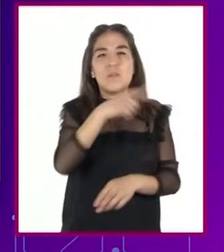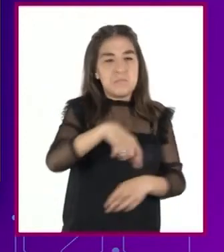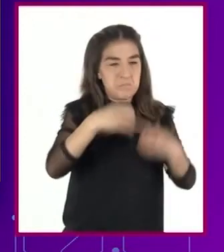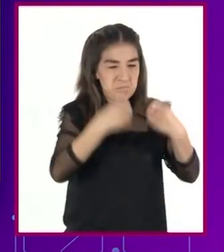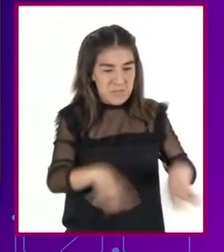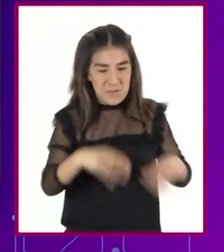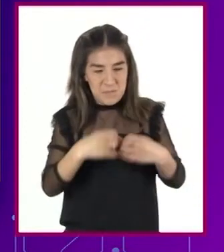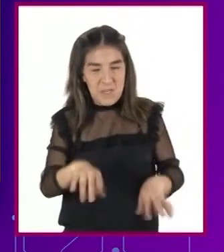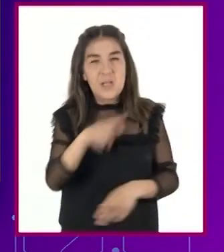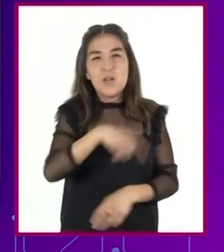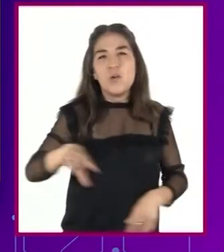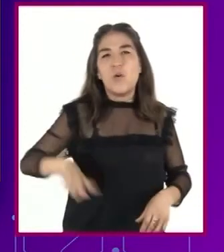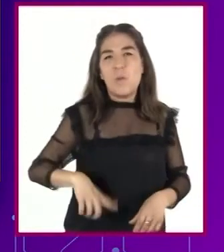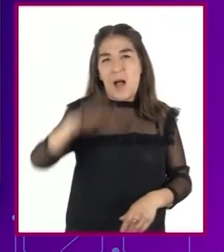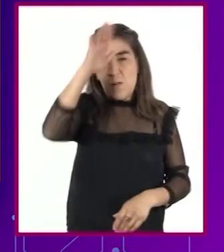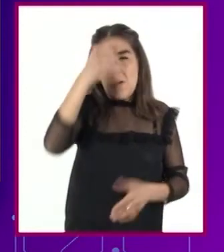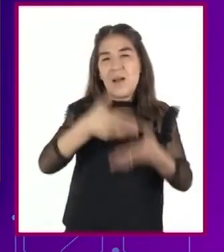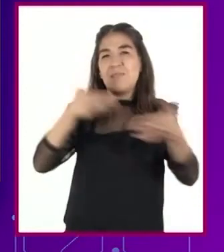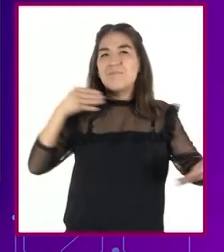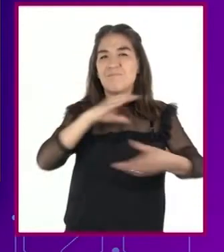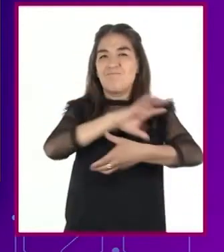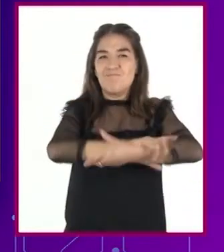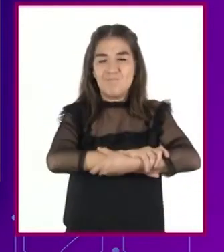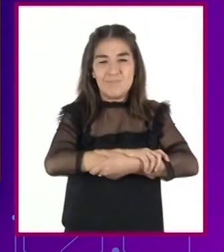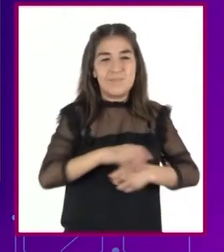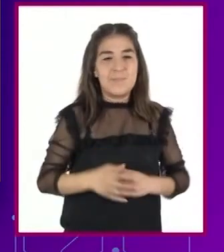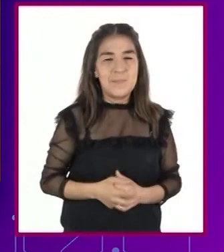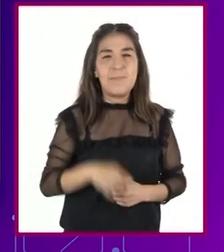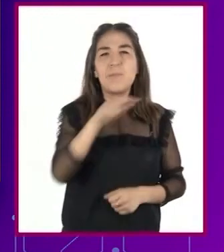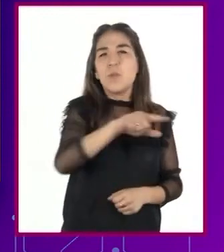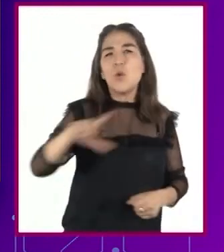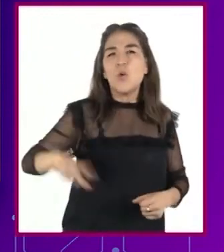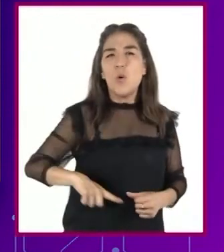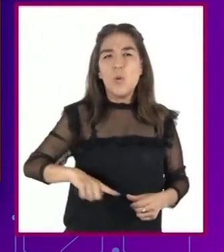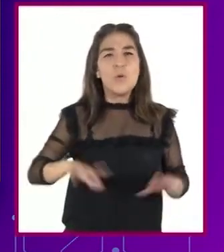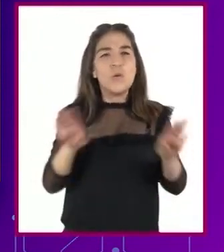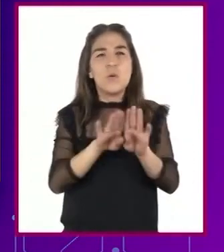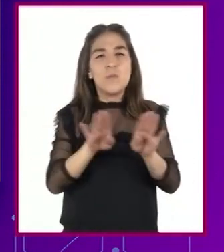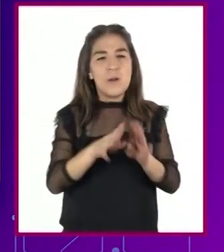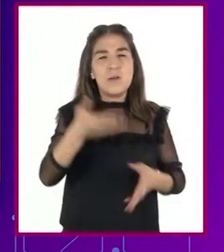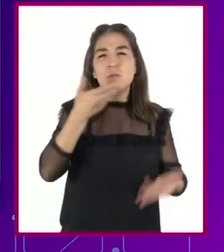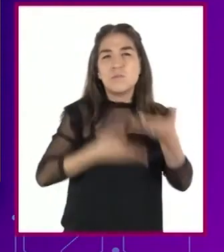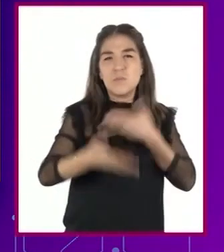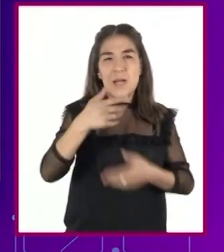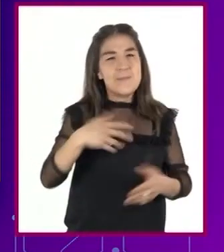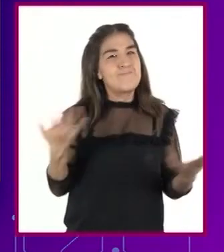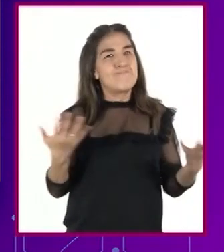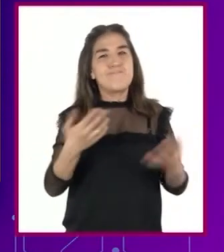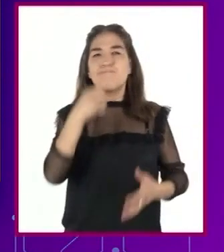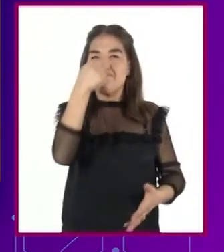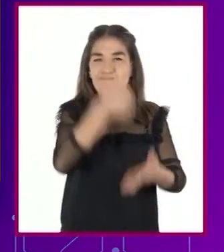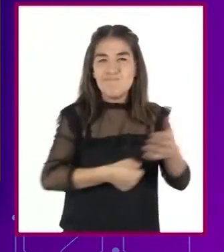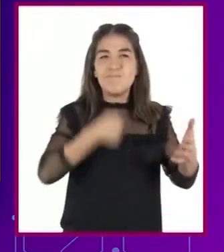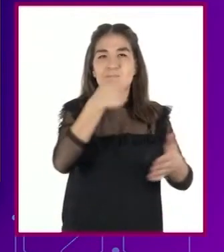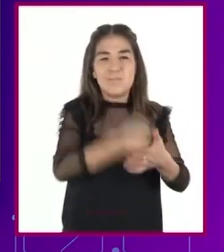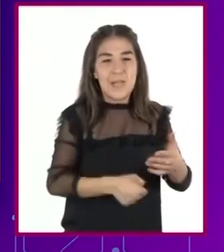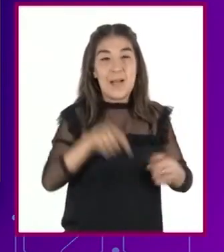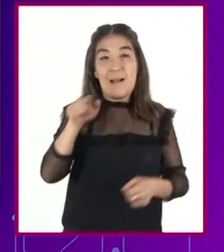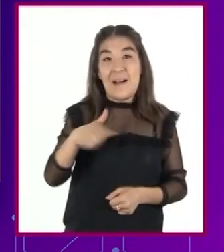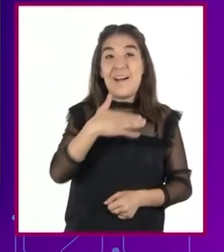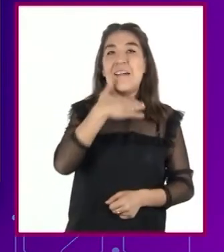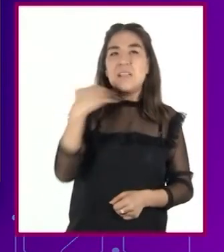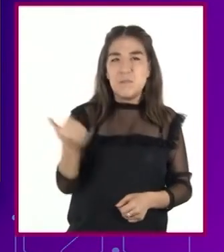por los gobiernos aliados asociados. Los gobiernos aliados y asociados exigen, y Alemania